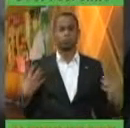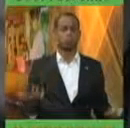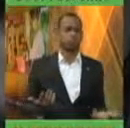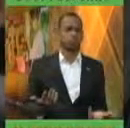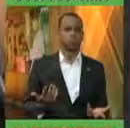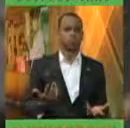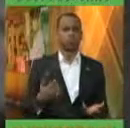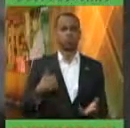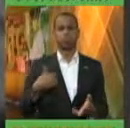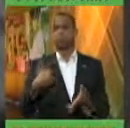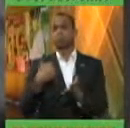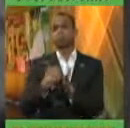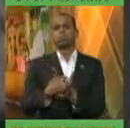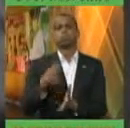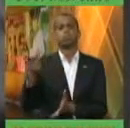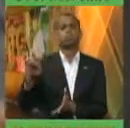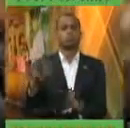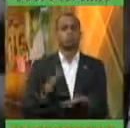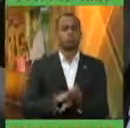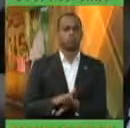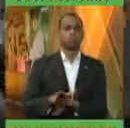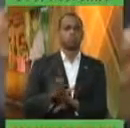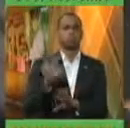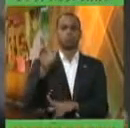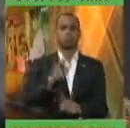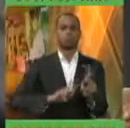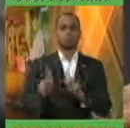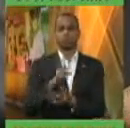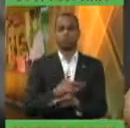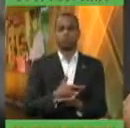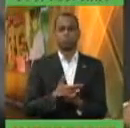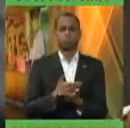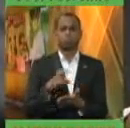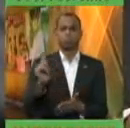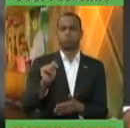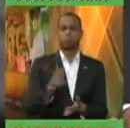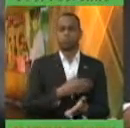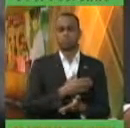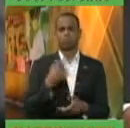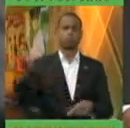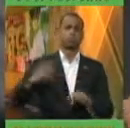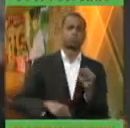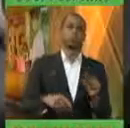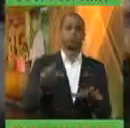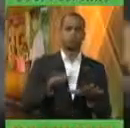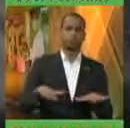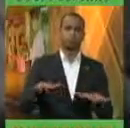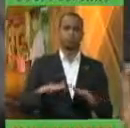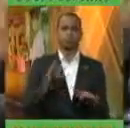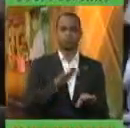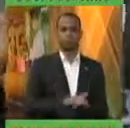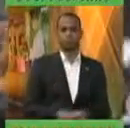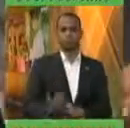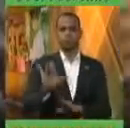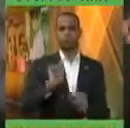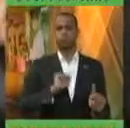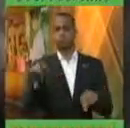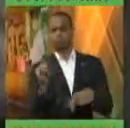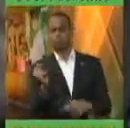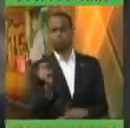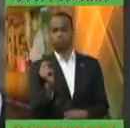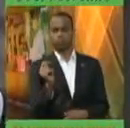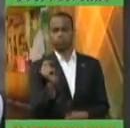ayudamos con la rampa algunas personas que no podían ir al baño en la casa y dice una rampa para que fuera al